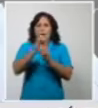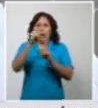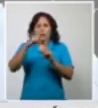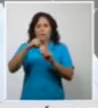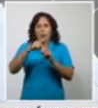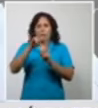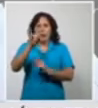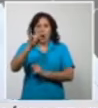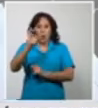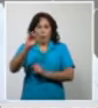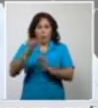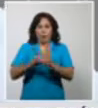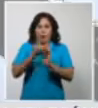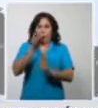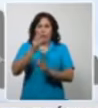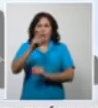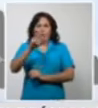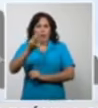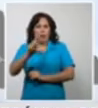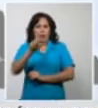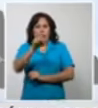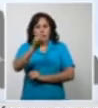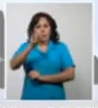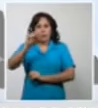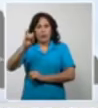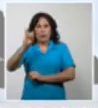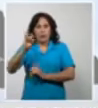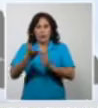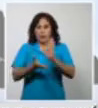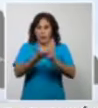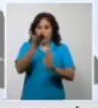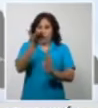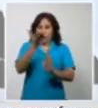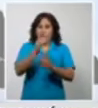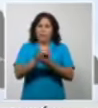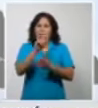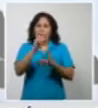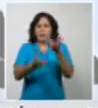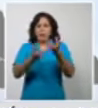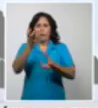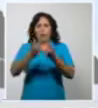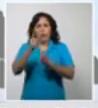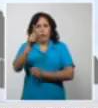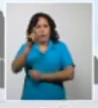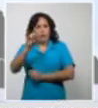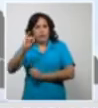90, Villa Clara 167, Cienfuegos 16,